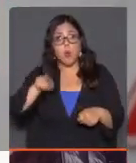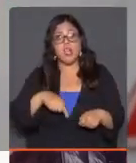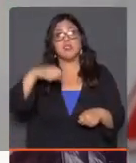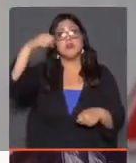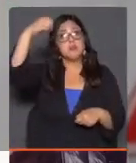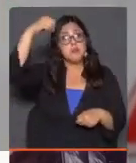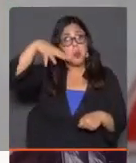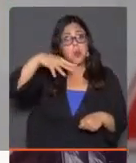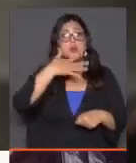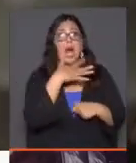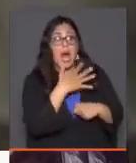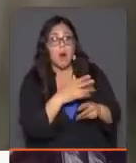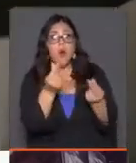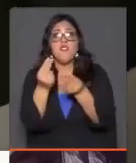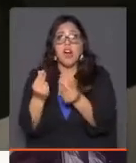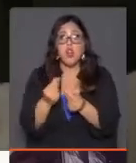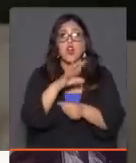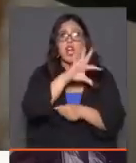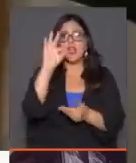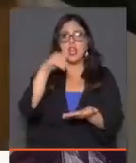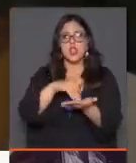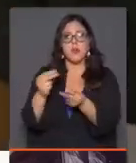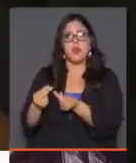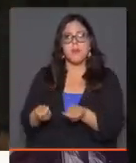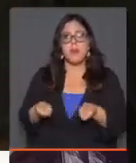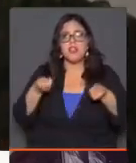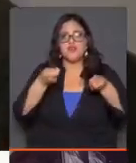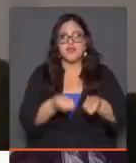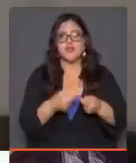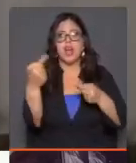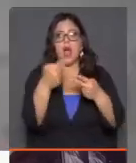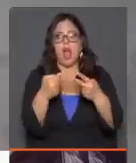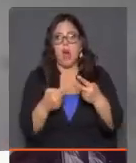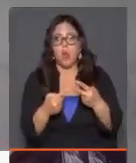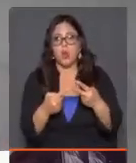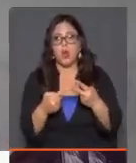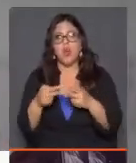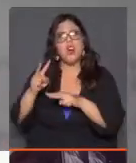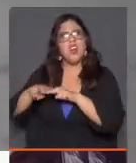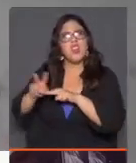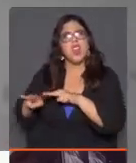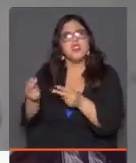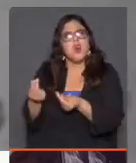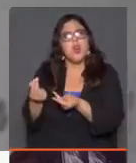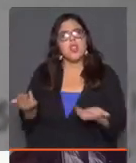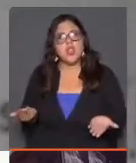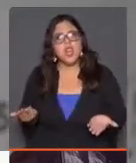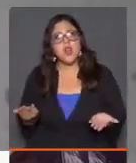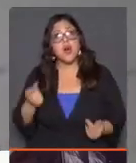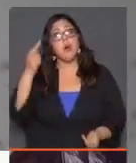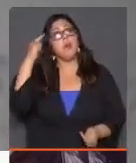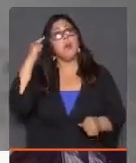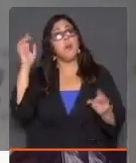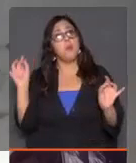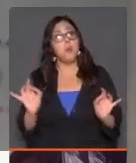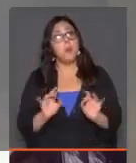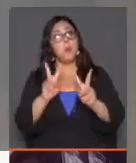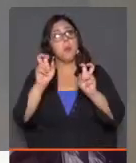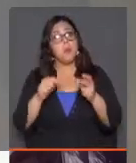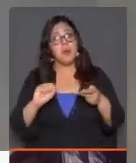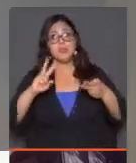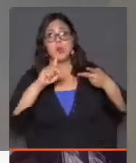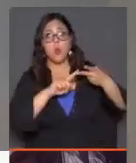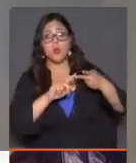montos superiores a los 500 mil pesos cada una. ¿Qué hizo con parte de la plata? Creemos que la revelación 2 está